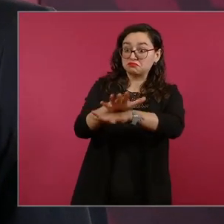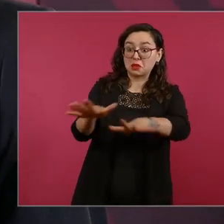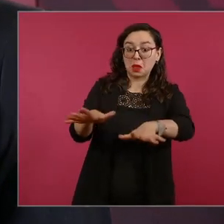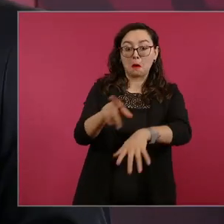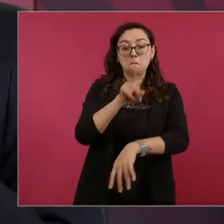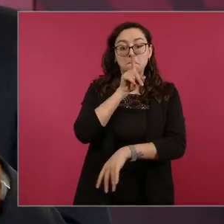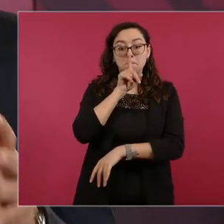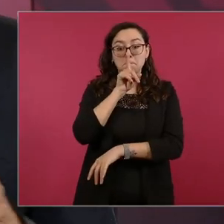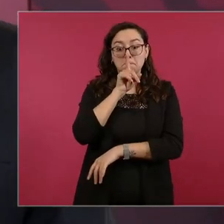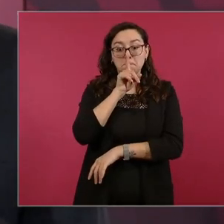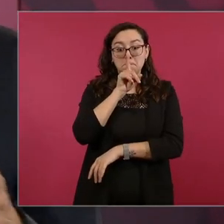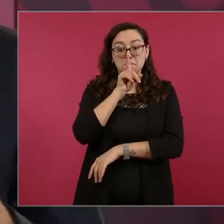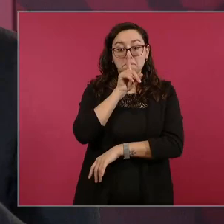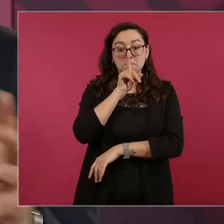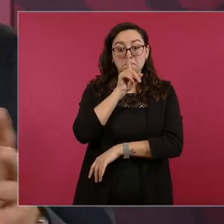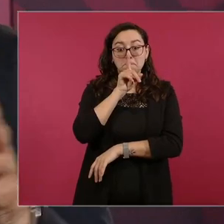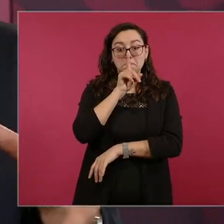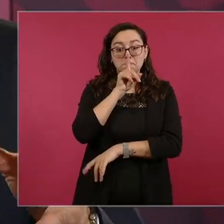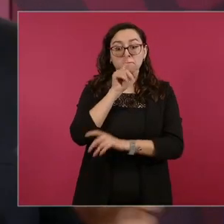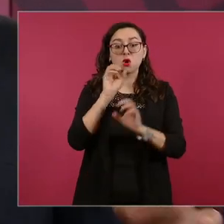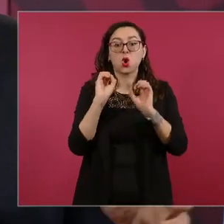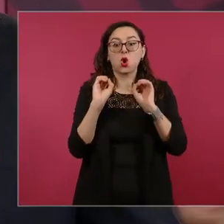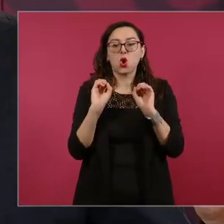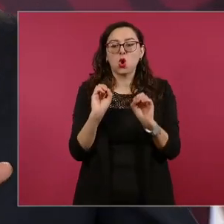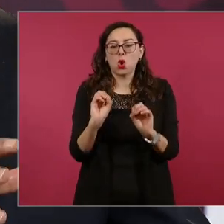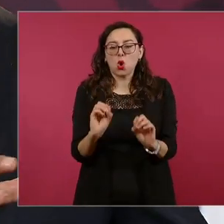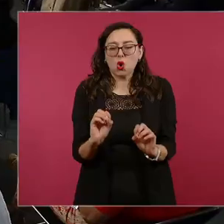o era muy marginal